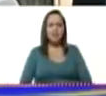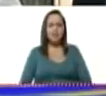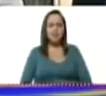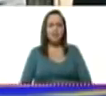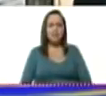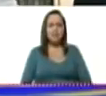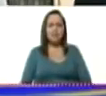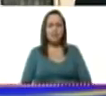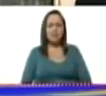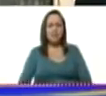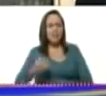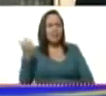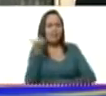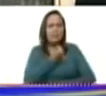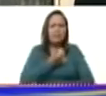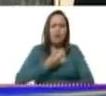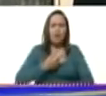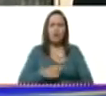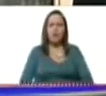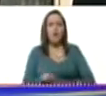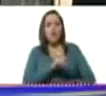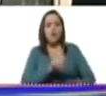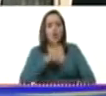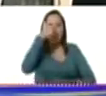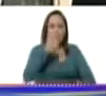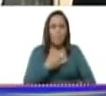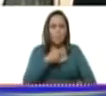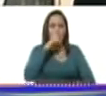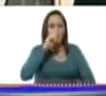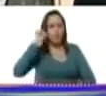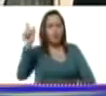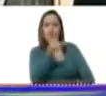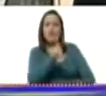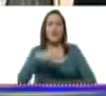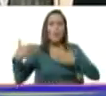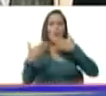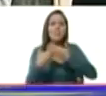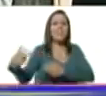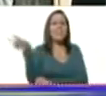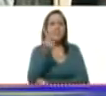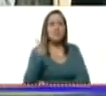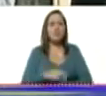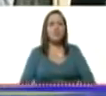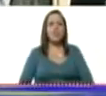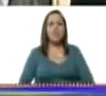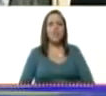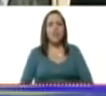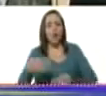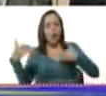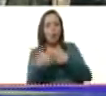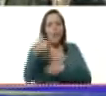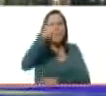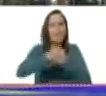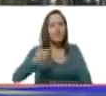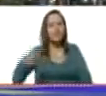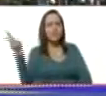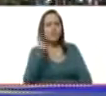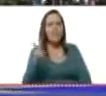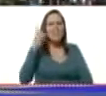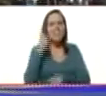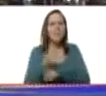criminales, no son contra Maduro, son contra Venezuela, son contra los venezolanos y